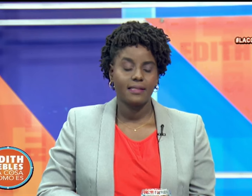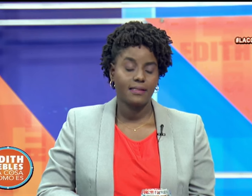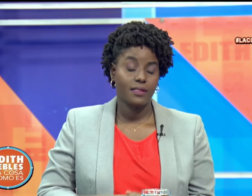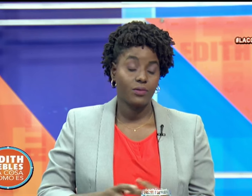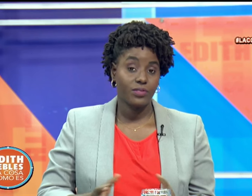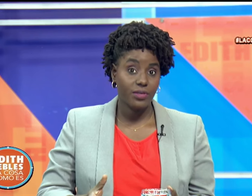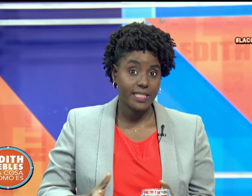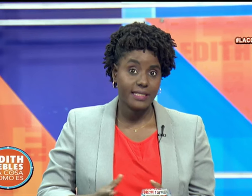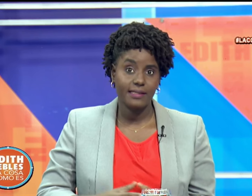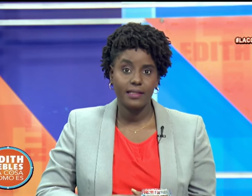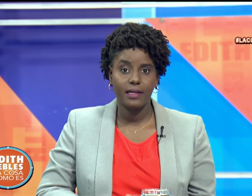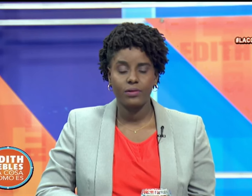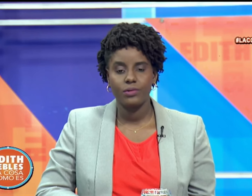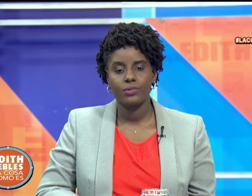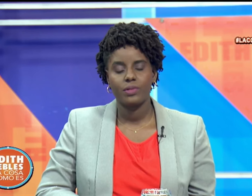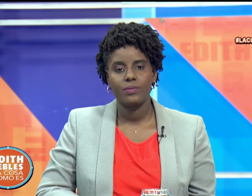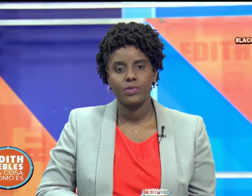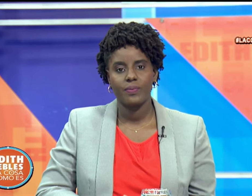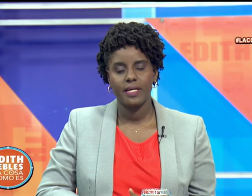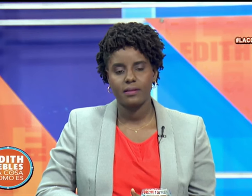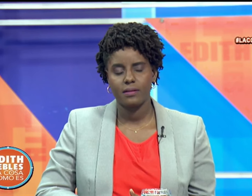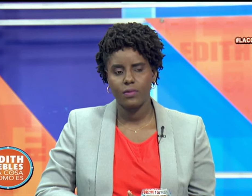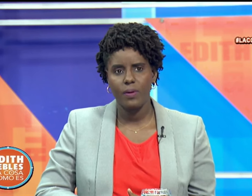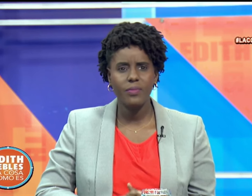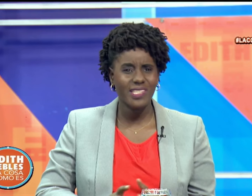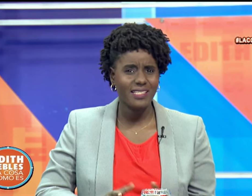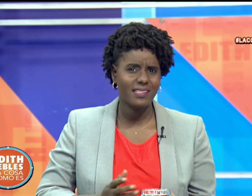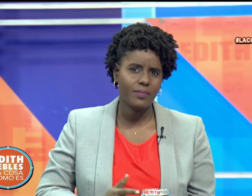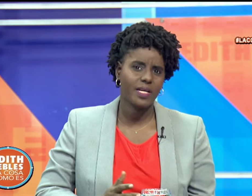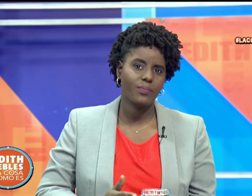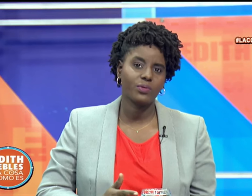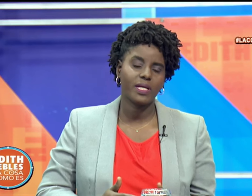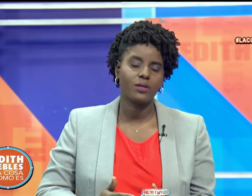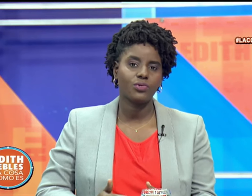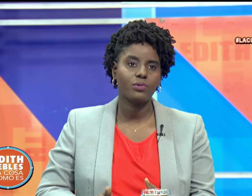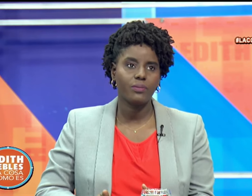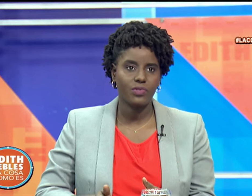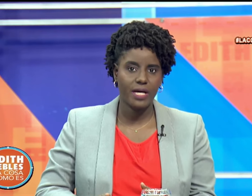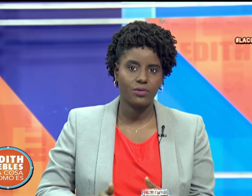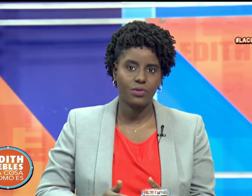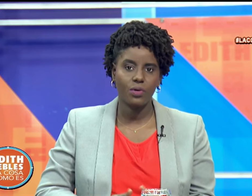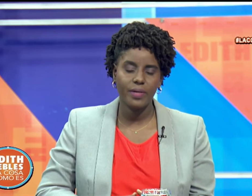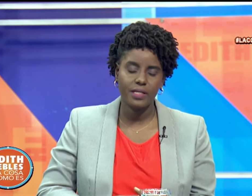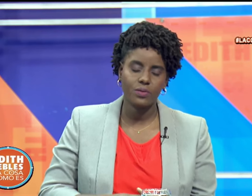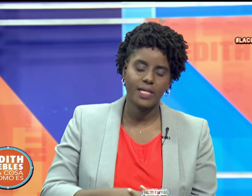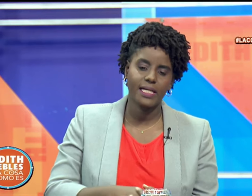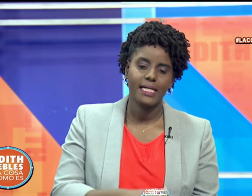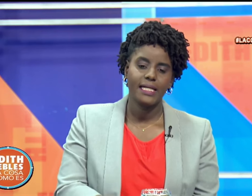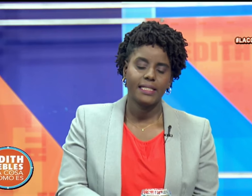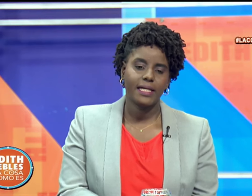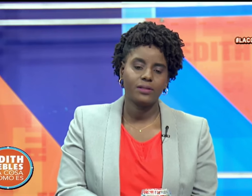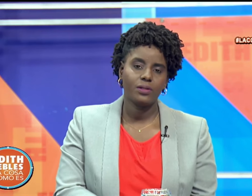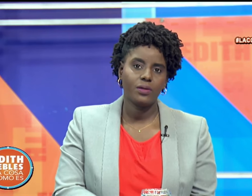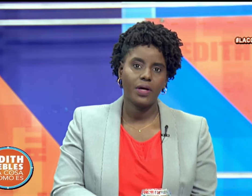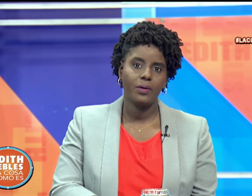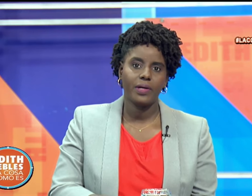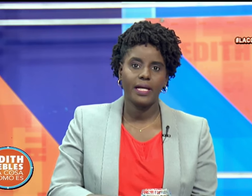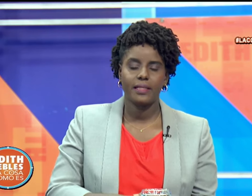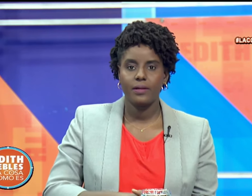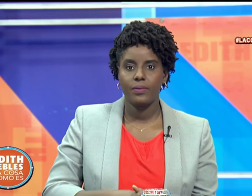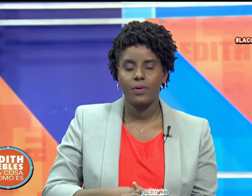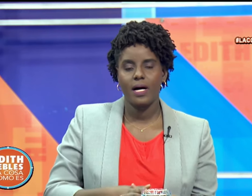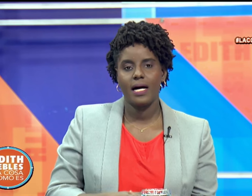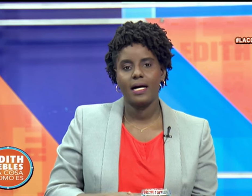las situaciones que se han dado en los últimos meses, o vamos a decir de manera puntual, en los últimos años con Venezuela, tanto en